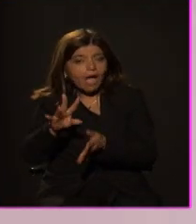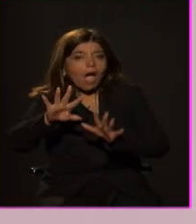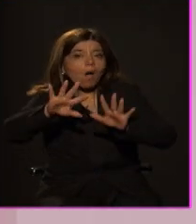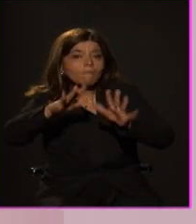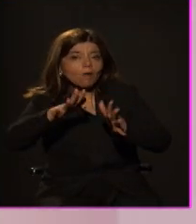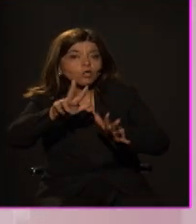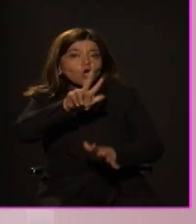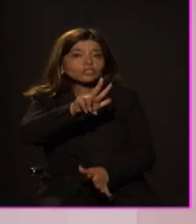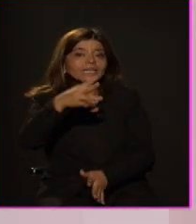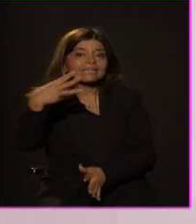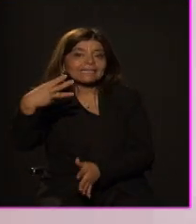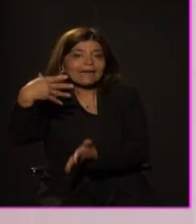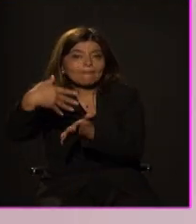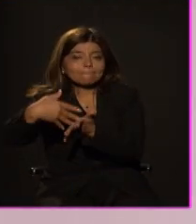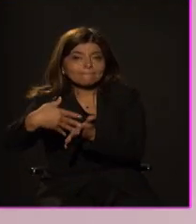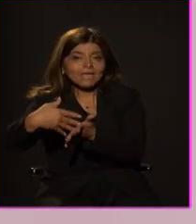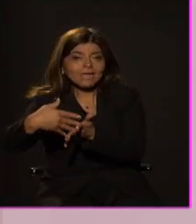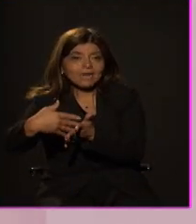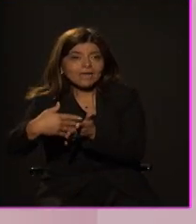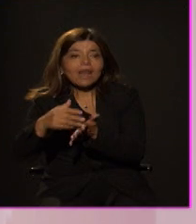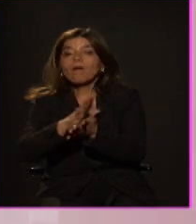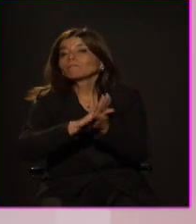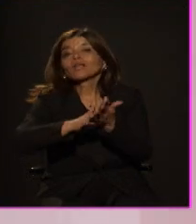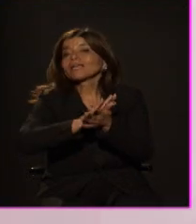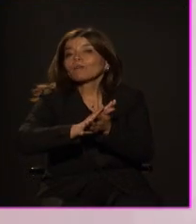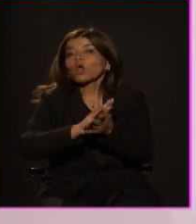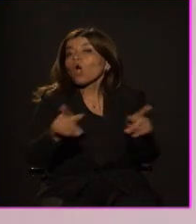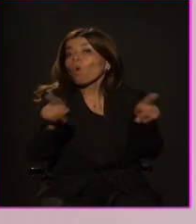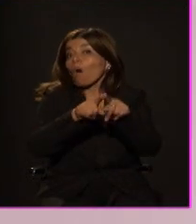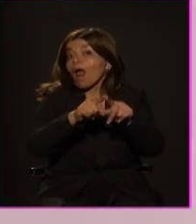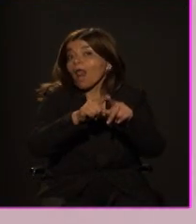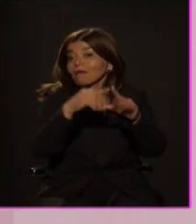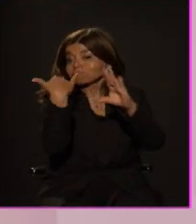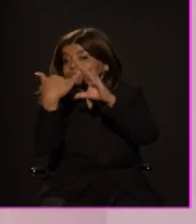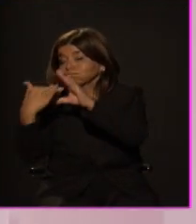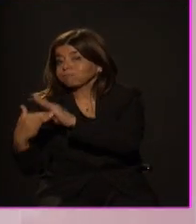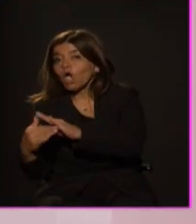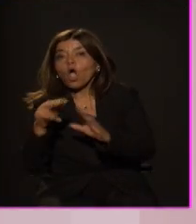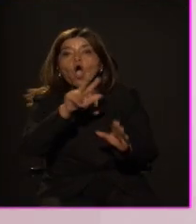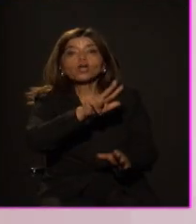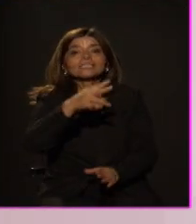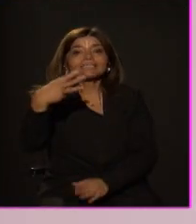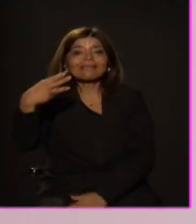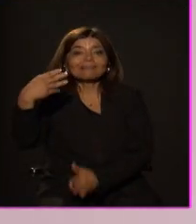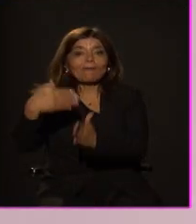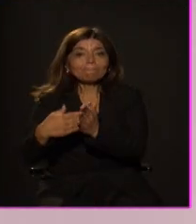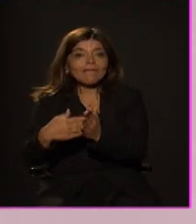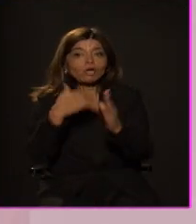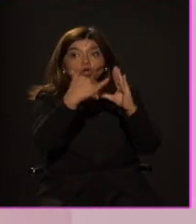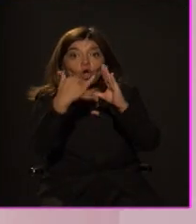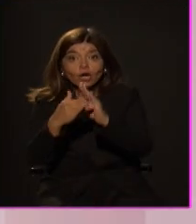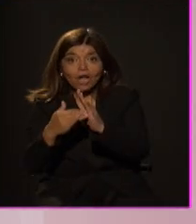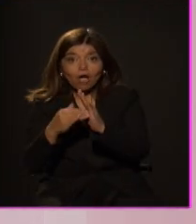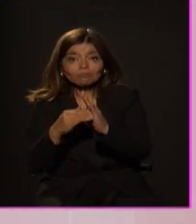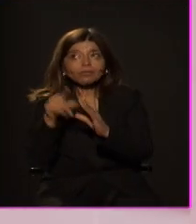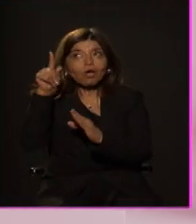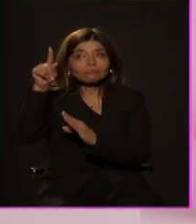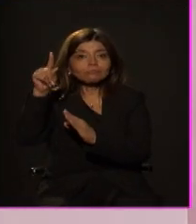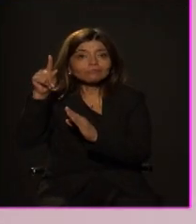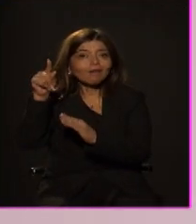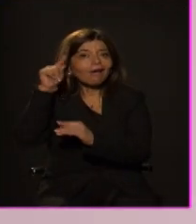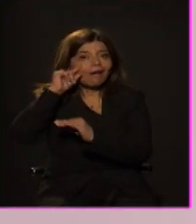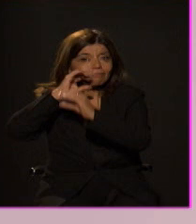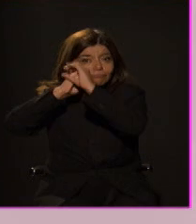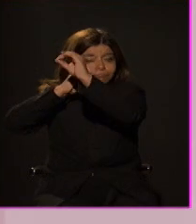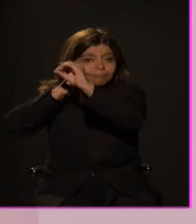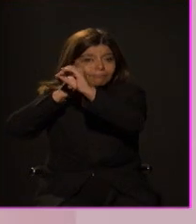a 83.000, los correos que recibirían 83.000 personas. Entonces, es imposible analizar estos datos con